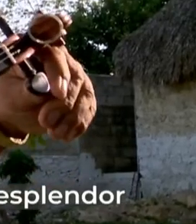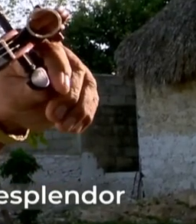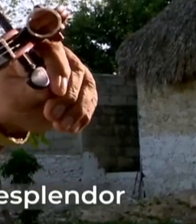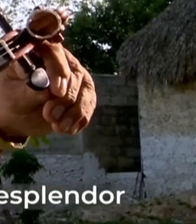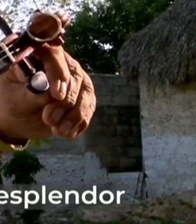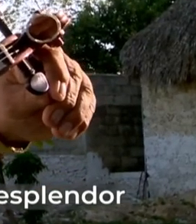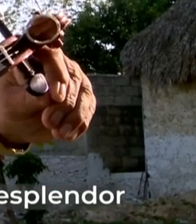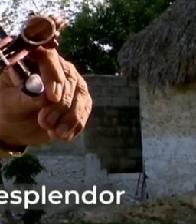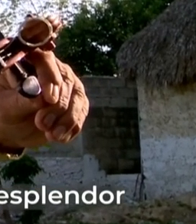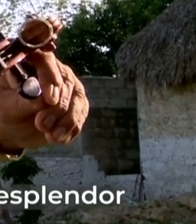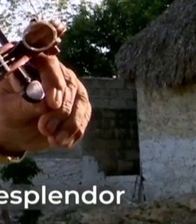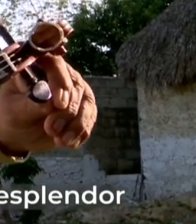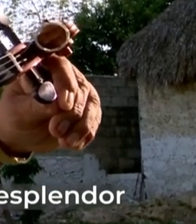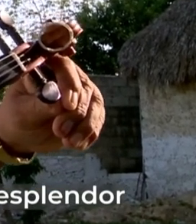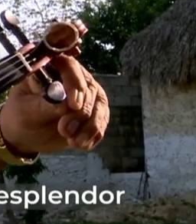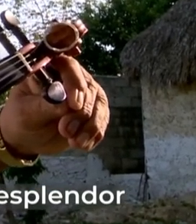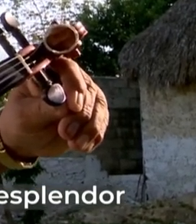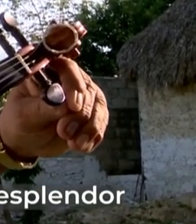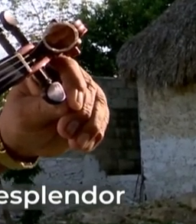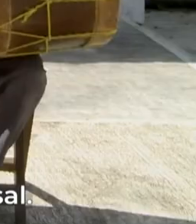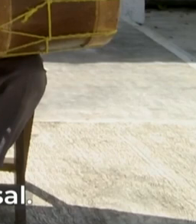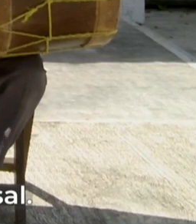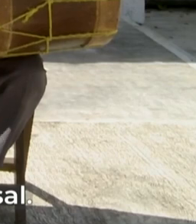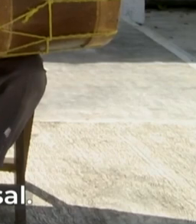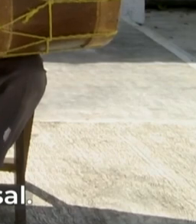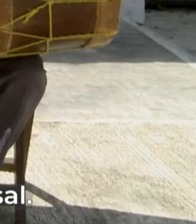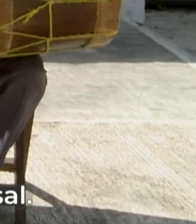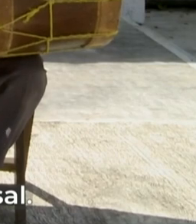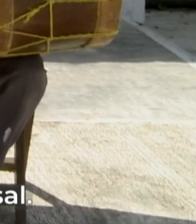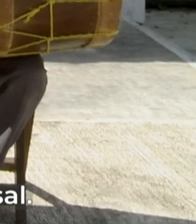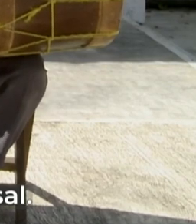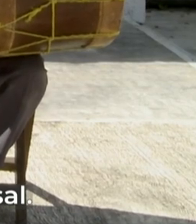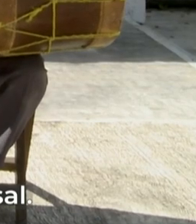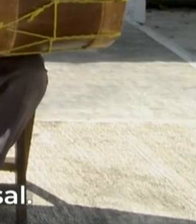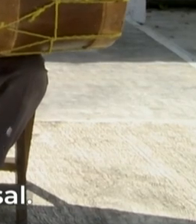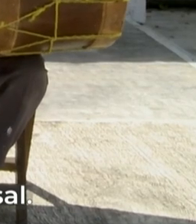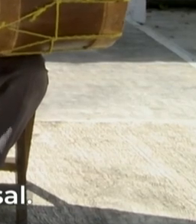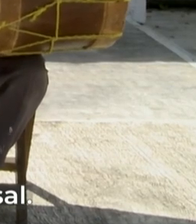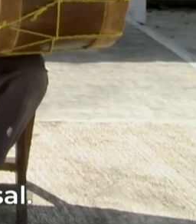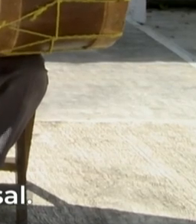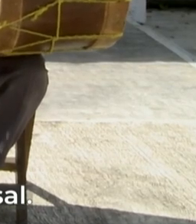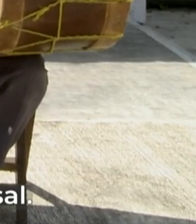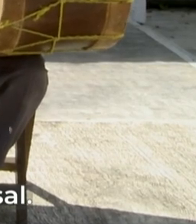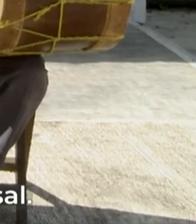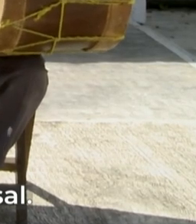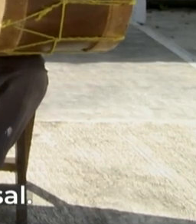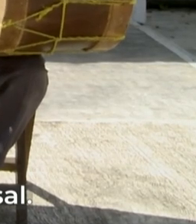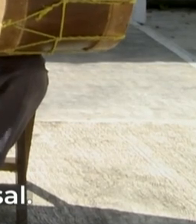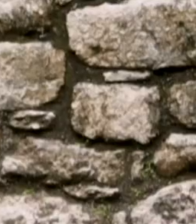vitalidad apunta a nuevos momentos de esplendor y fuerza cultural con proyección universal.